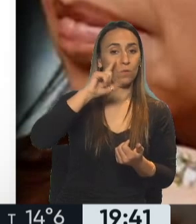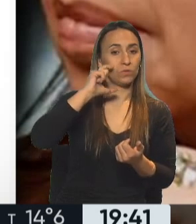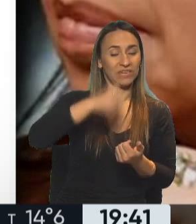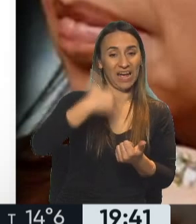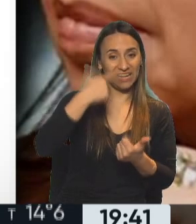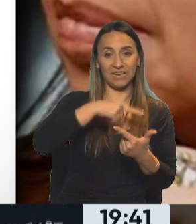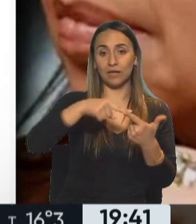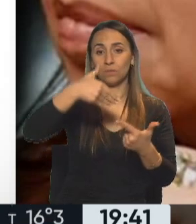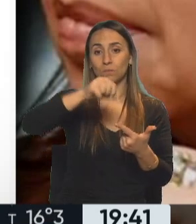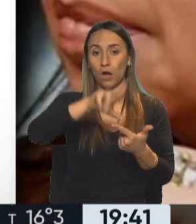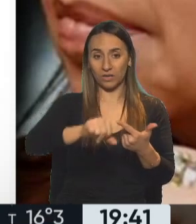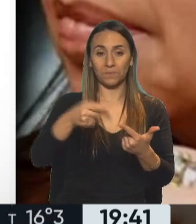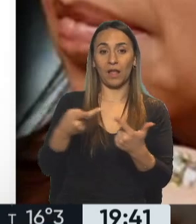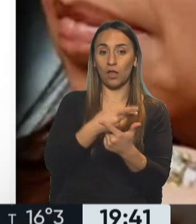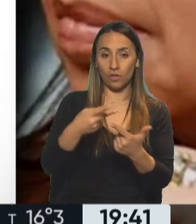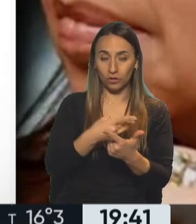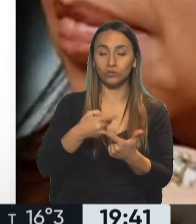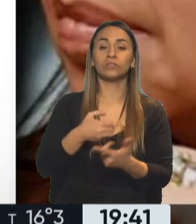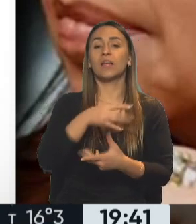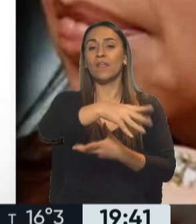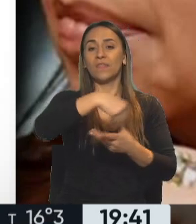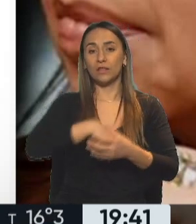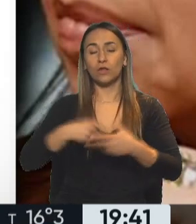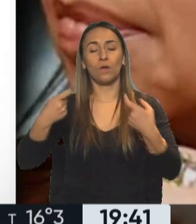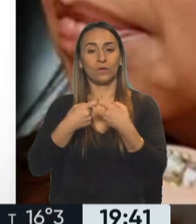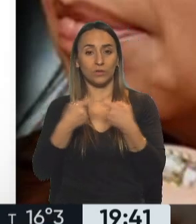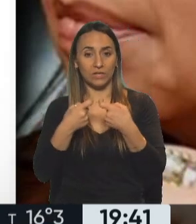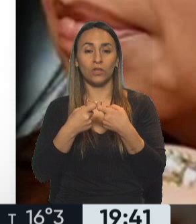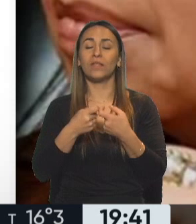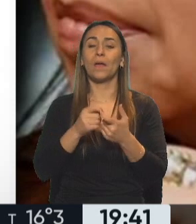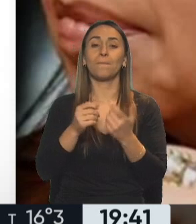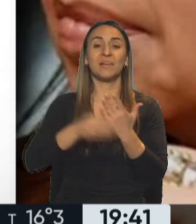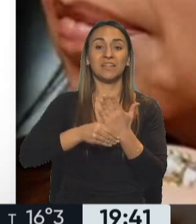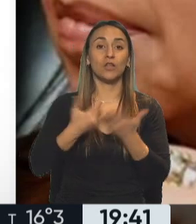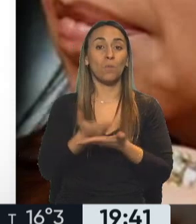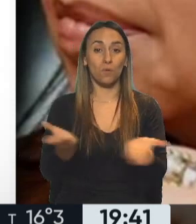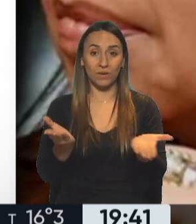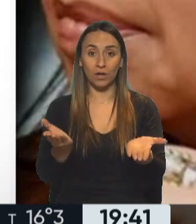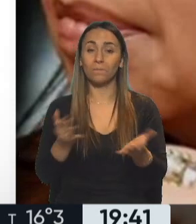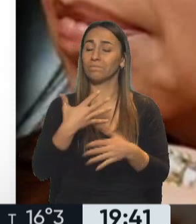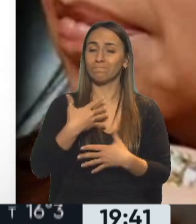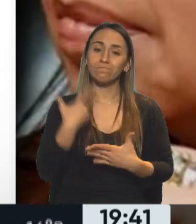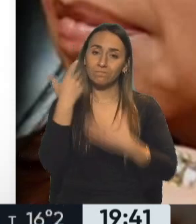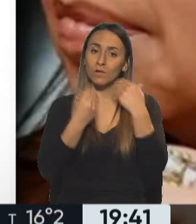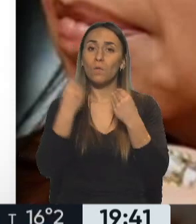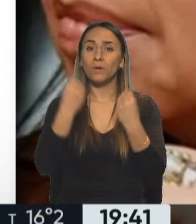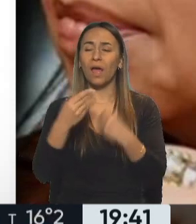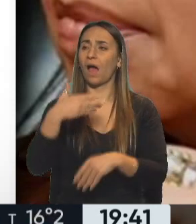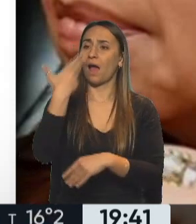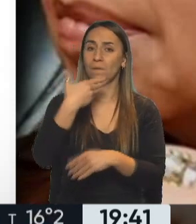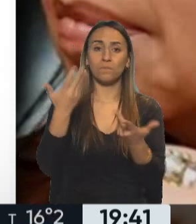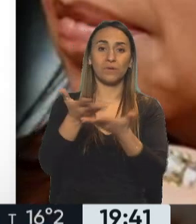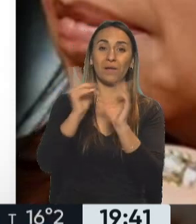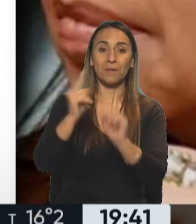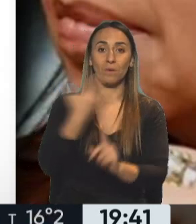La Asociación de Fiscales y Funcionarios del Ministerio Público Fiscal manifiesta su honda preocupación por las declaraciones públicas efectuadas